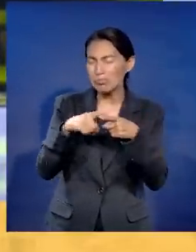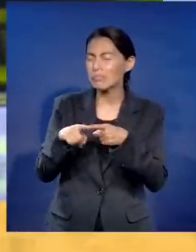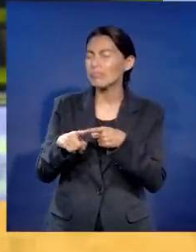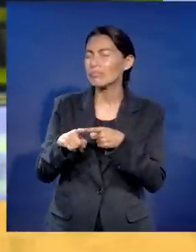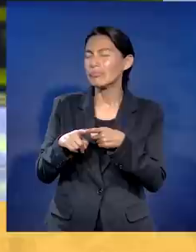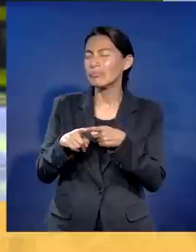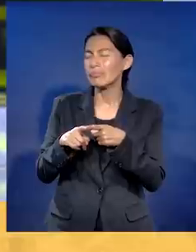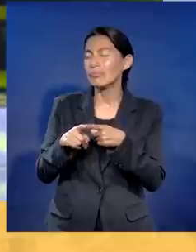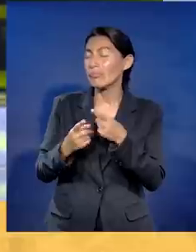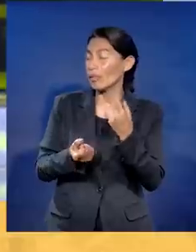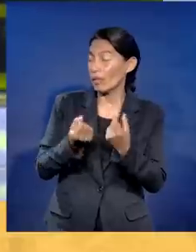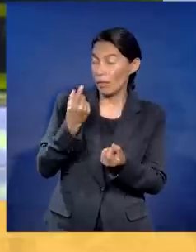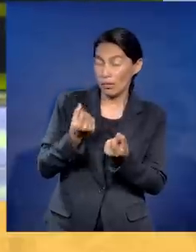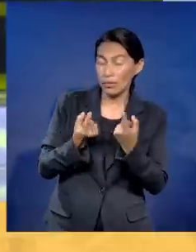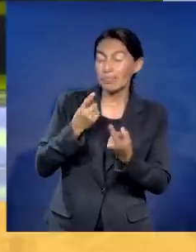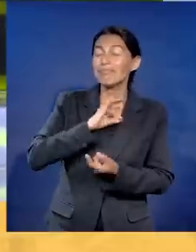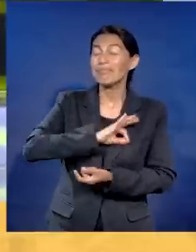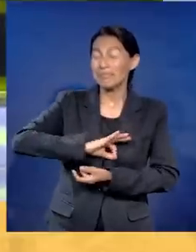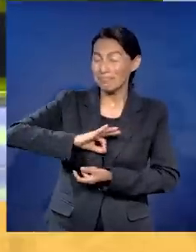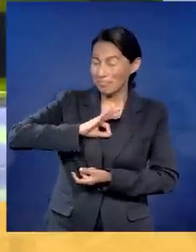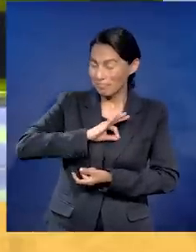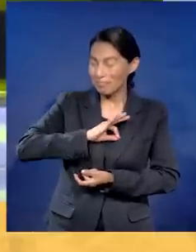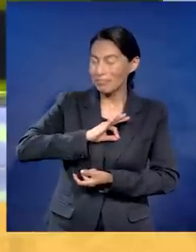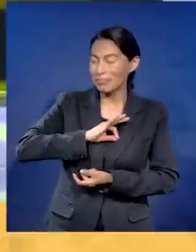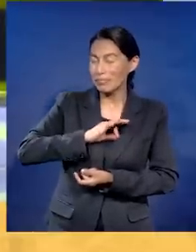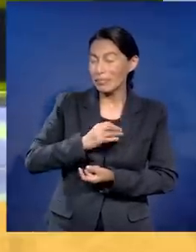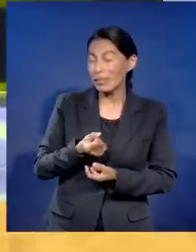aquí estamos varios matrimonios,